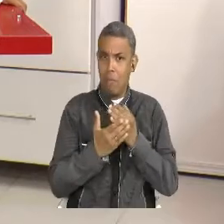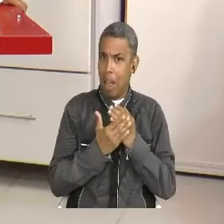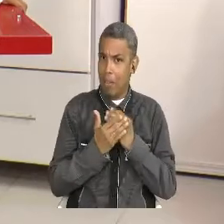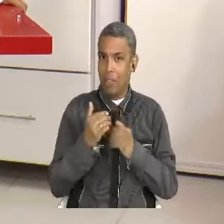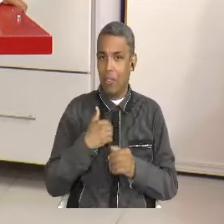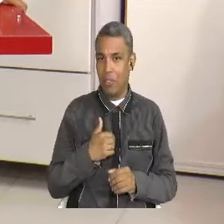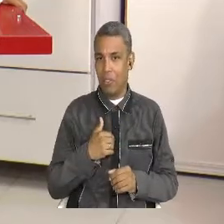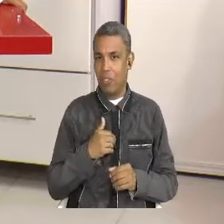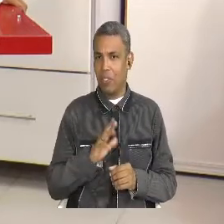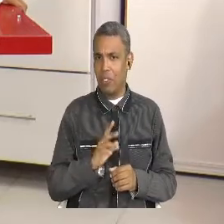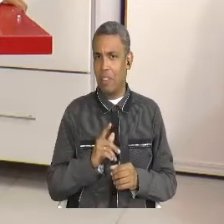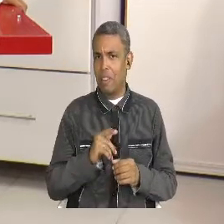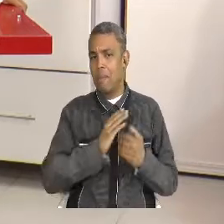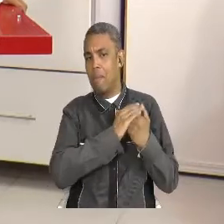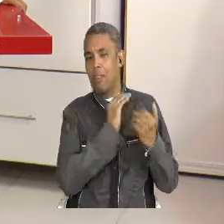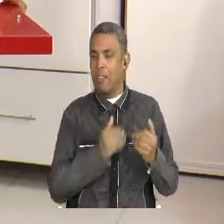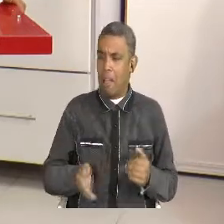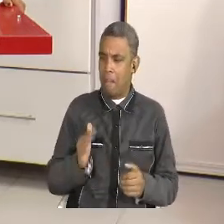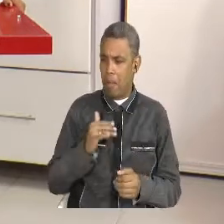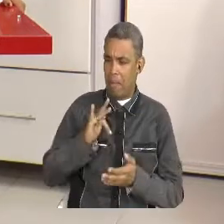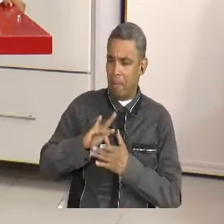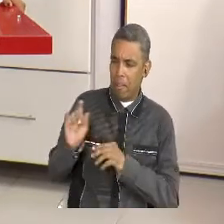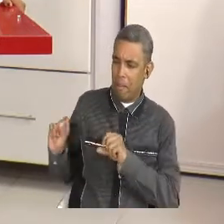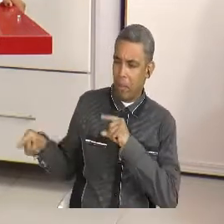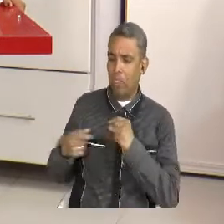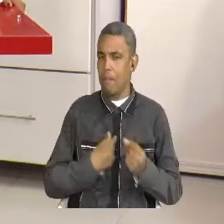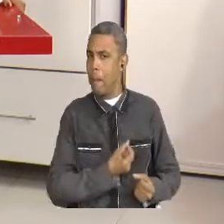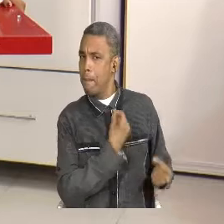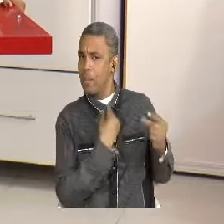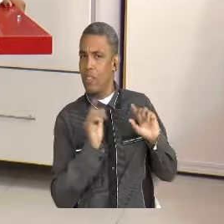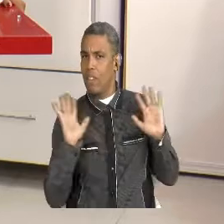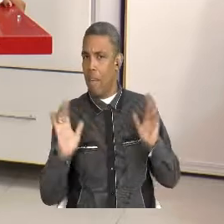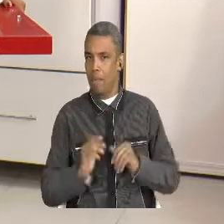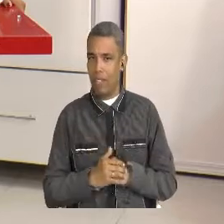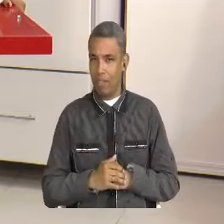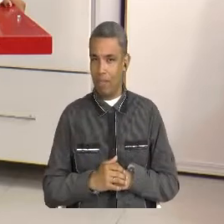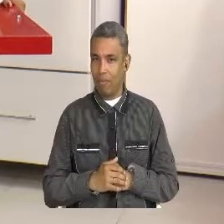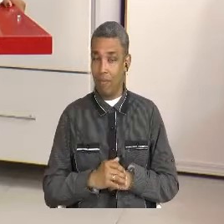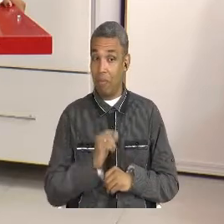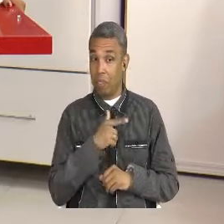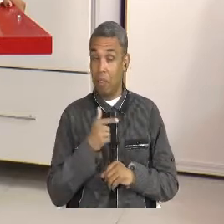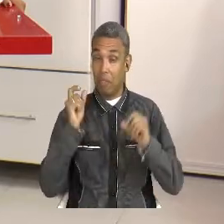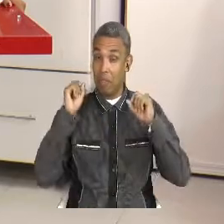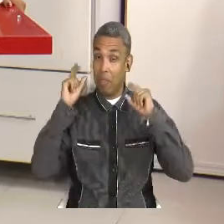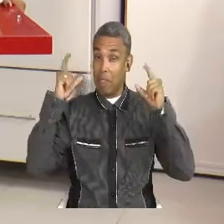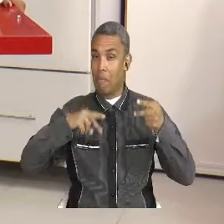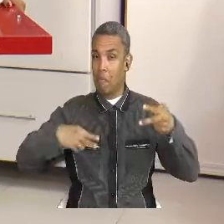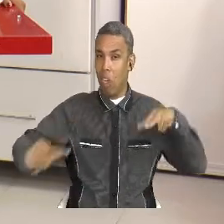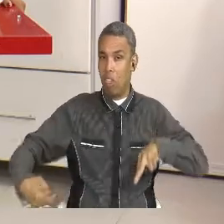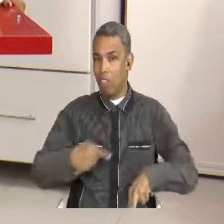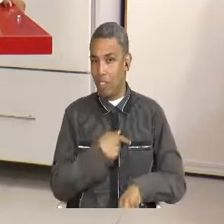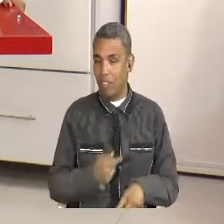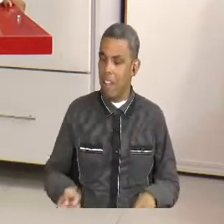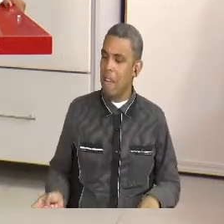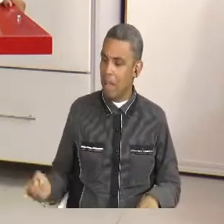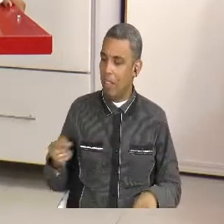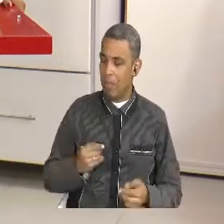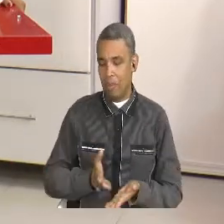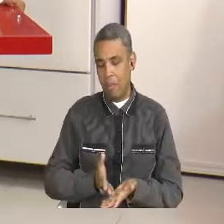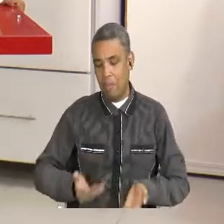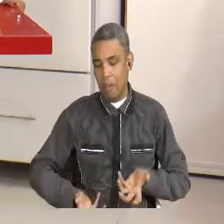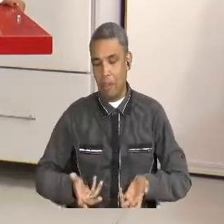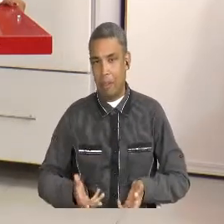rico, muy sabroso. Eso se trata, ¿no? Sí, señor. Hay cosas improvisadas, pues salen a veces mejor que preparar. Exacto, sí, señor.